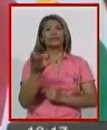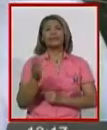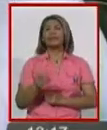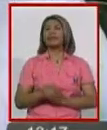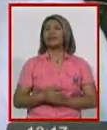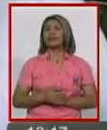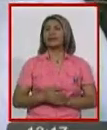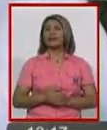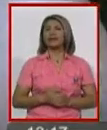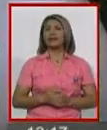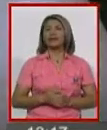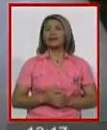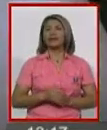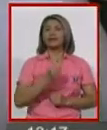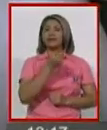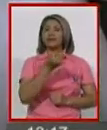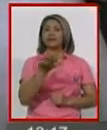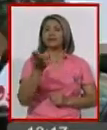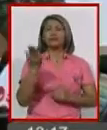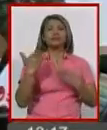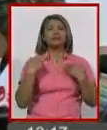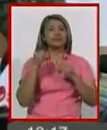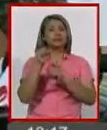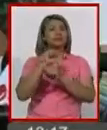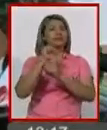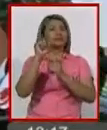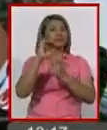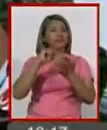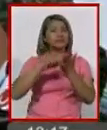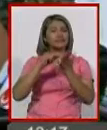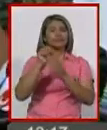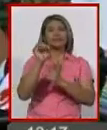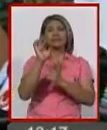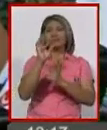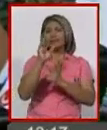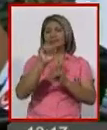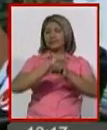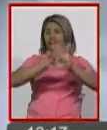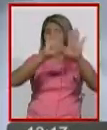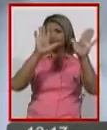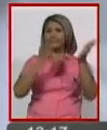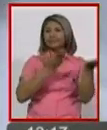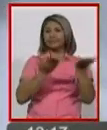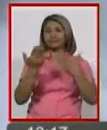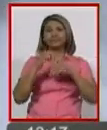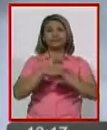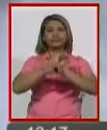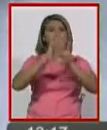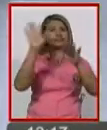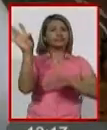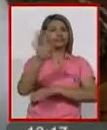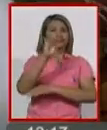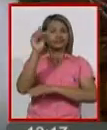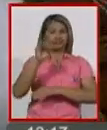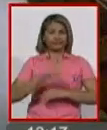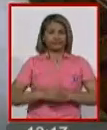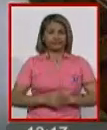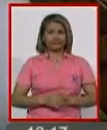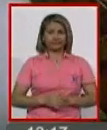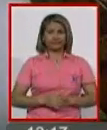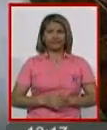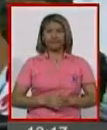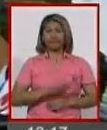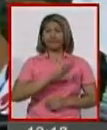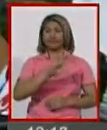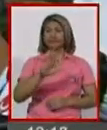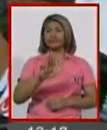una linterna, un encendedor, lo que significa el concepto de luz para poder llevar una luz para Bolivia, como les decía al comienzo.